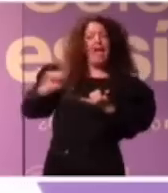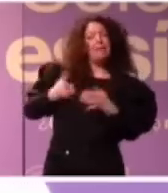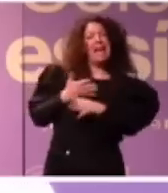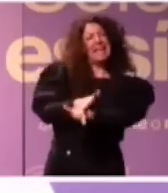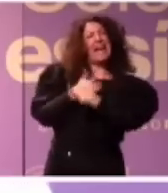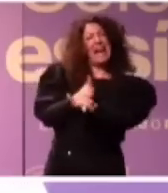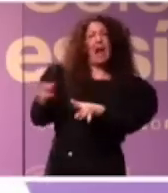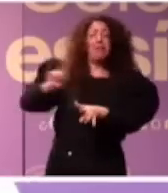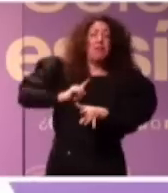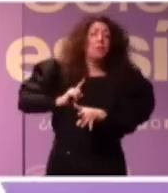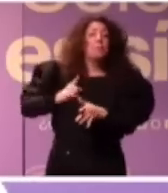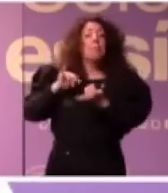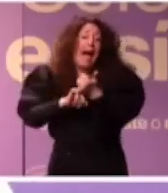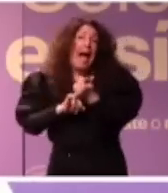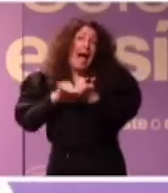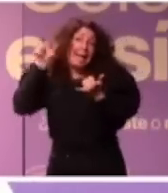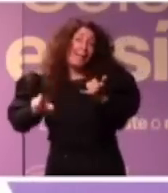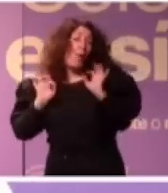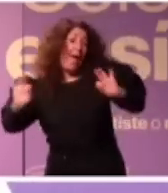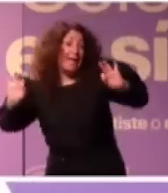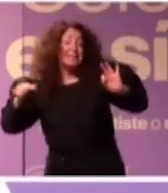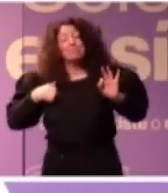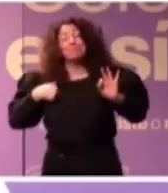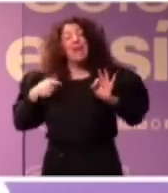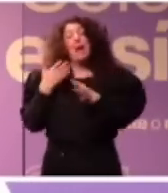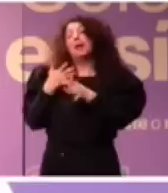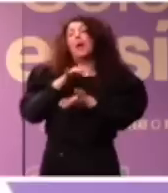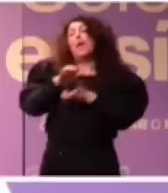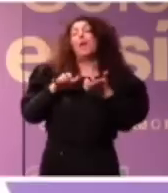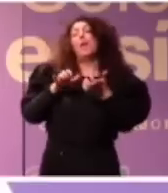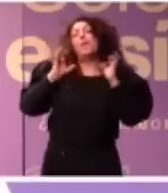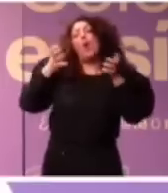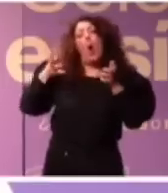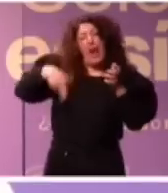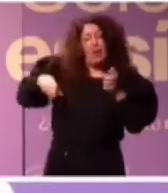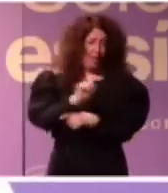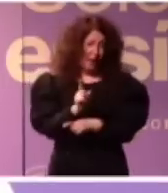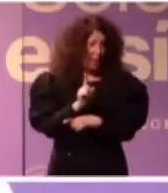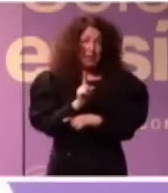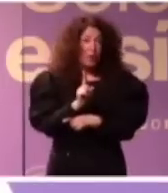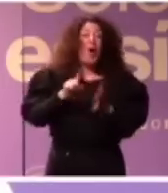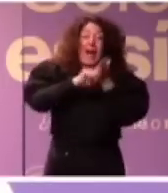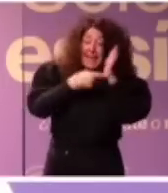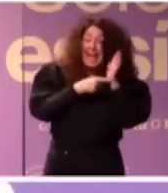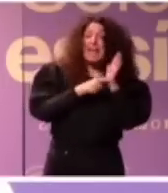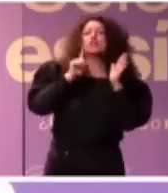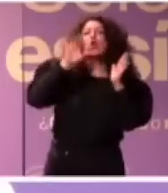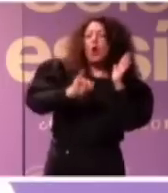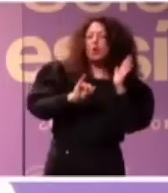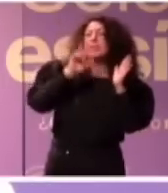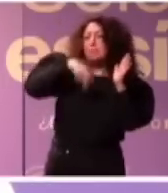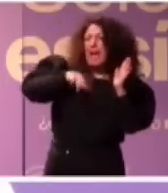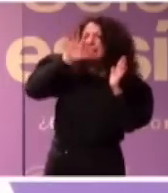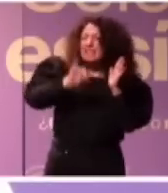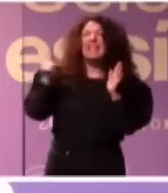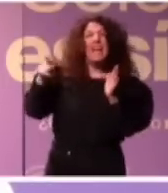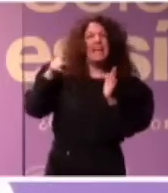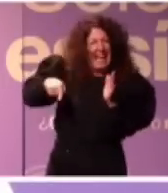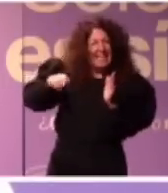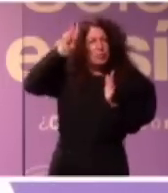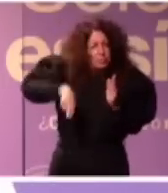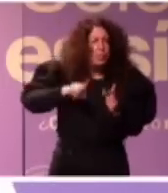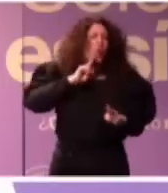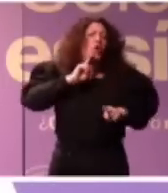relaciones sexuales como son sus maridos, eso no es violencia. Y la ley solo sí es sí, reconoce no solo que eso es una